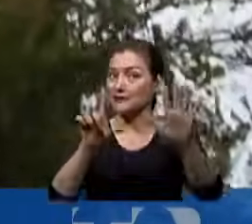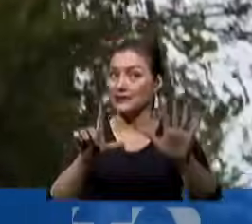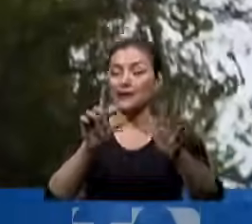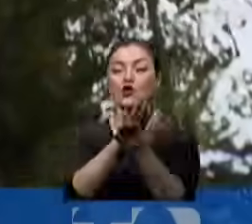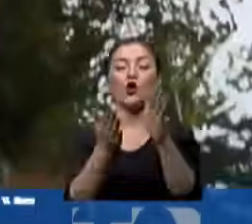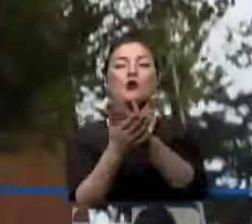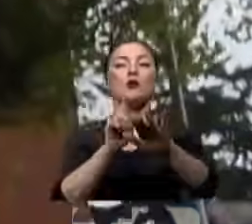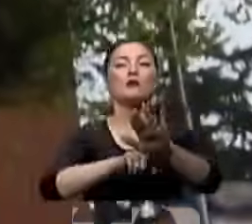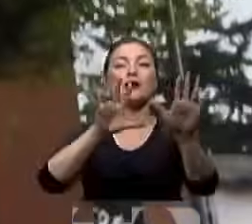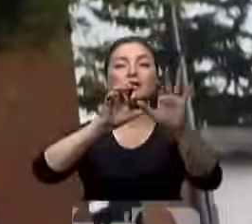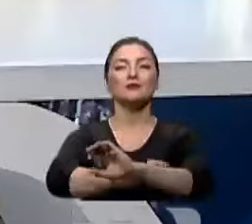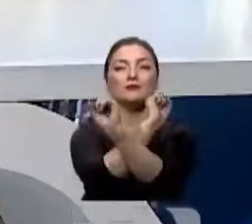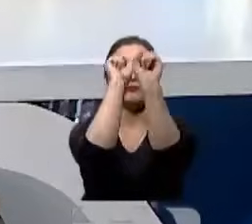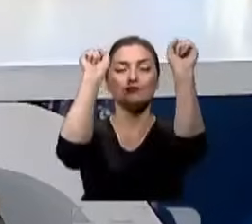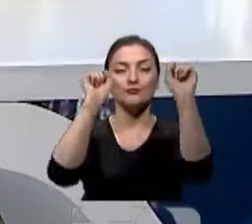de la mañana.